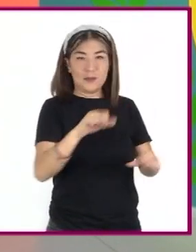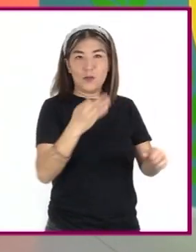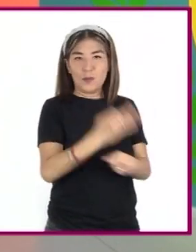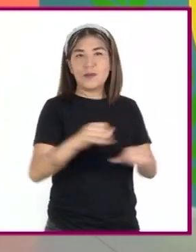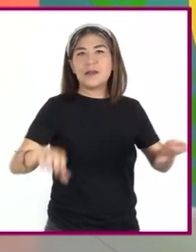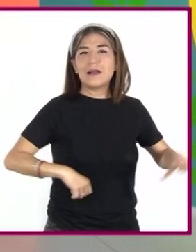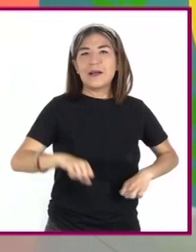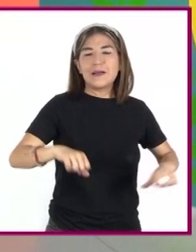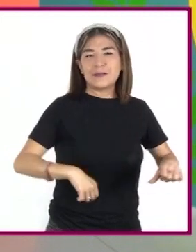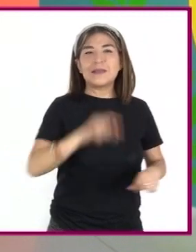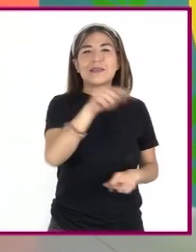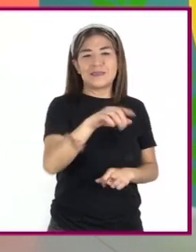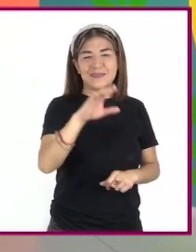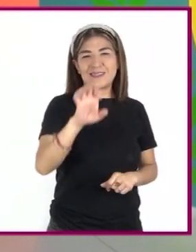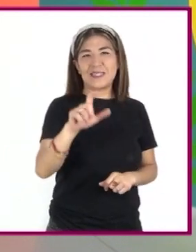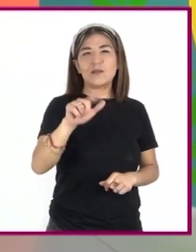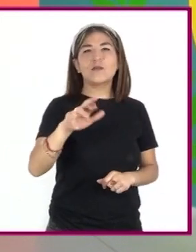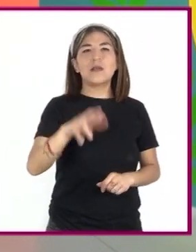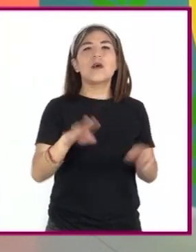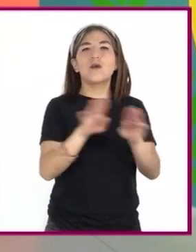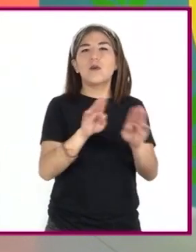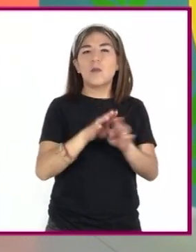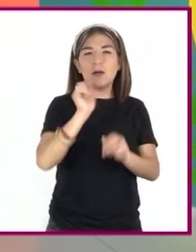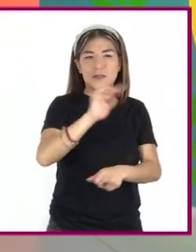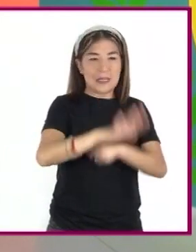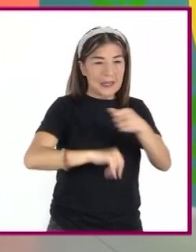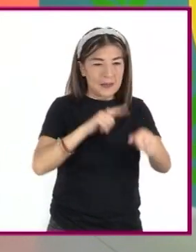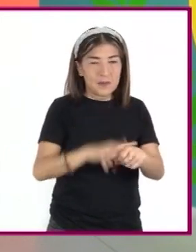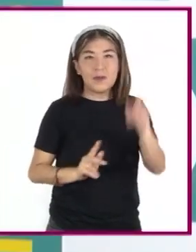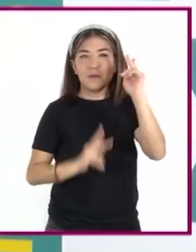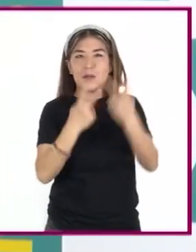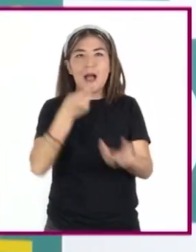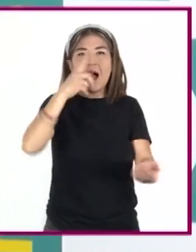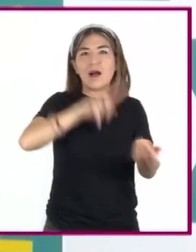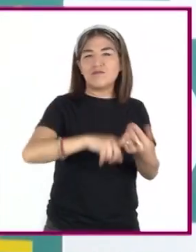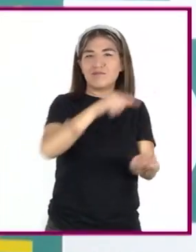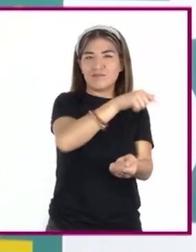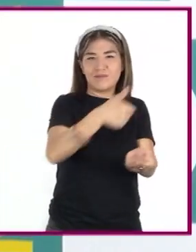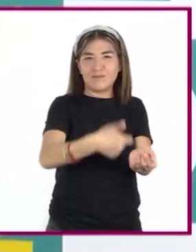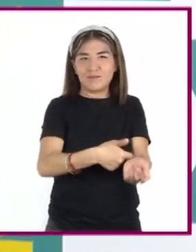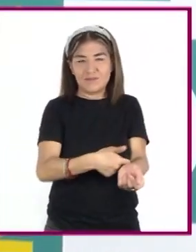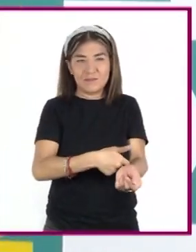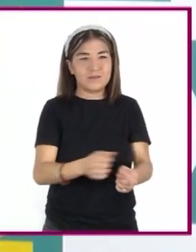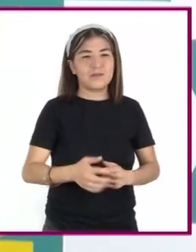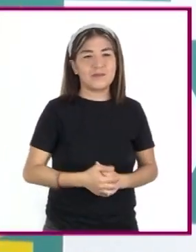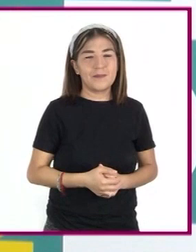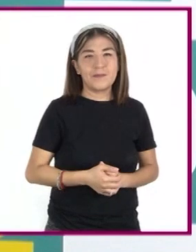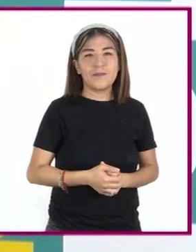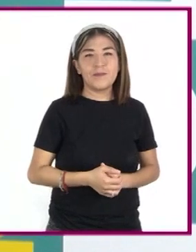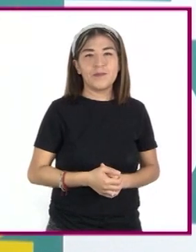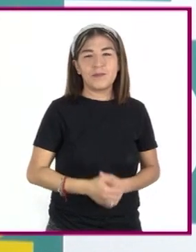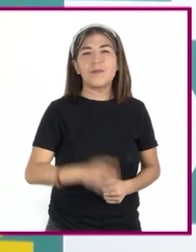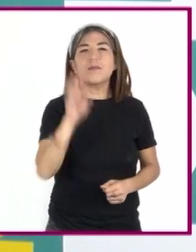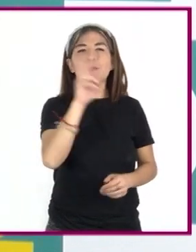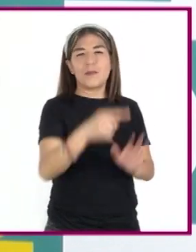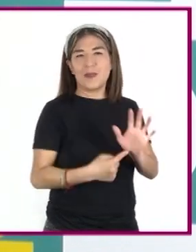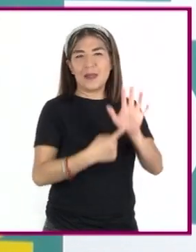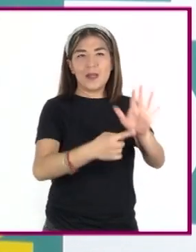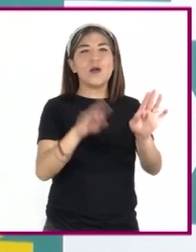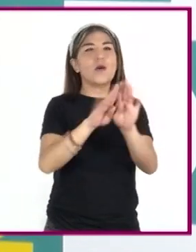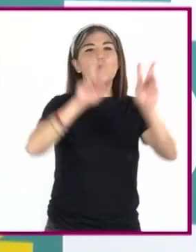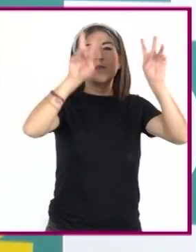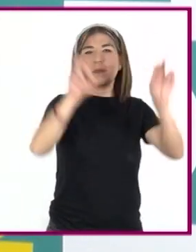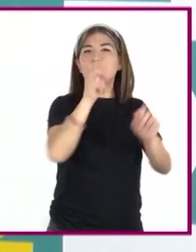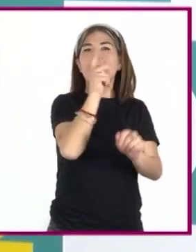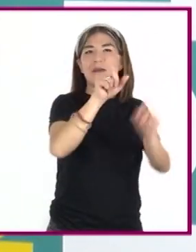las células que conforman a un ser vivo que está oculto. Les mostraremos la frase que se